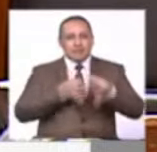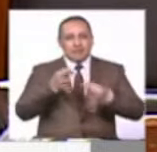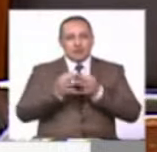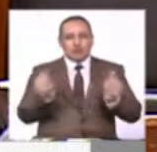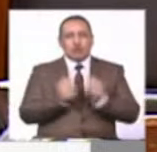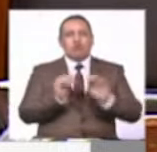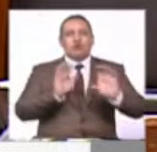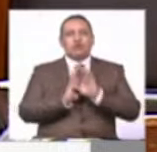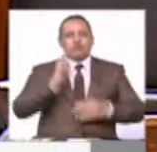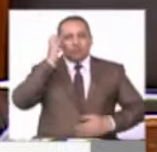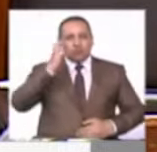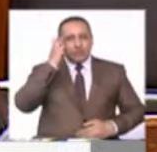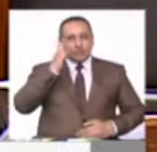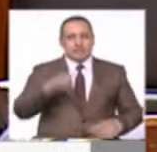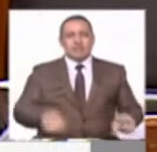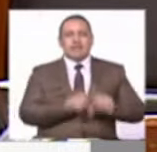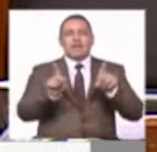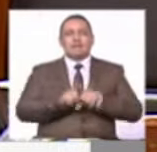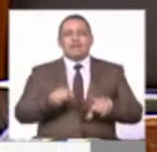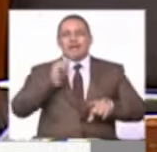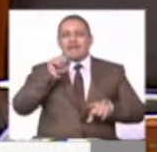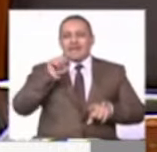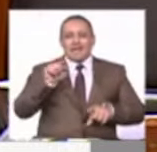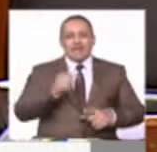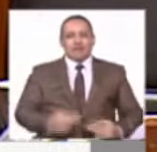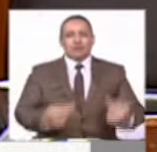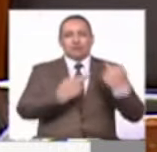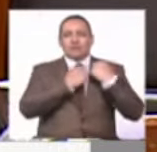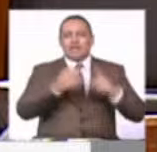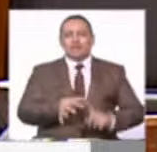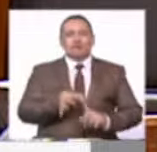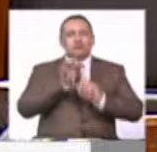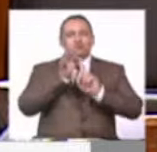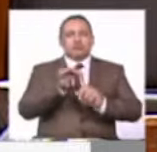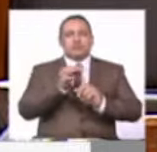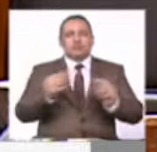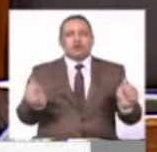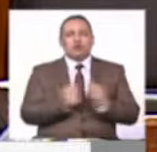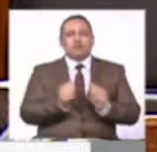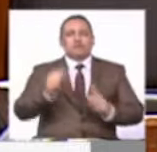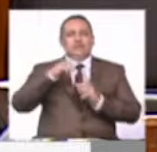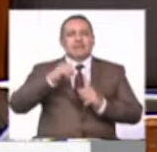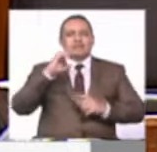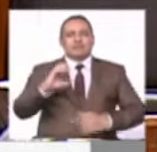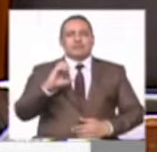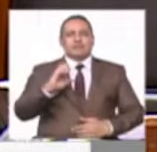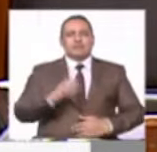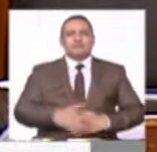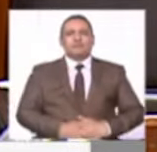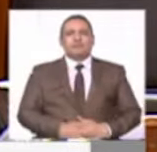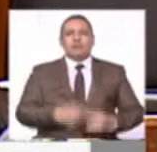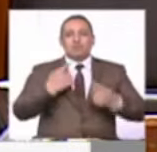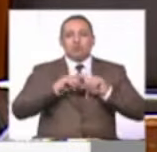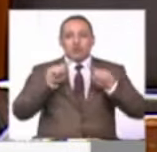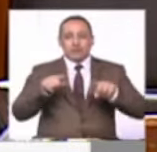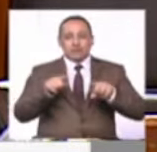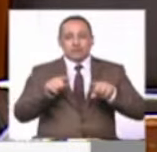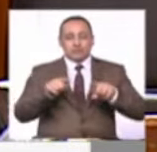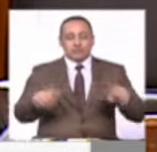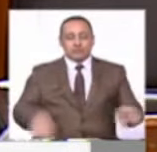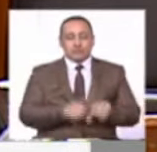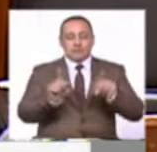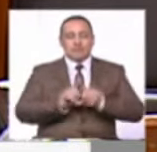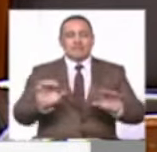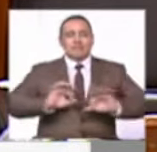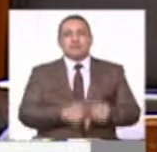de la Constitución es una competencia exclusiva del tribunal constitucional por lo tanto